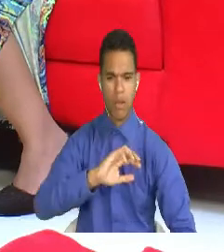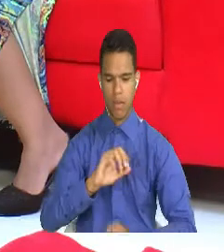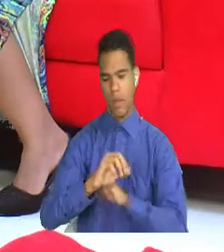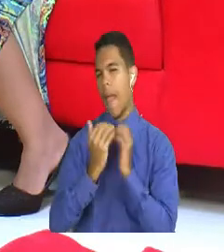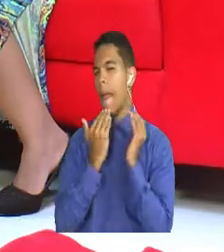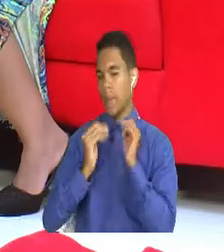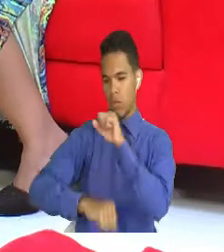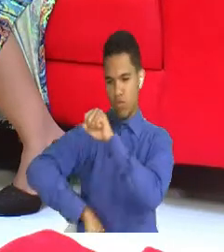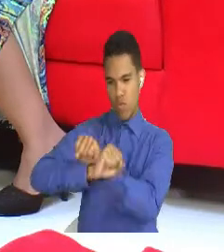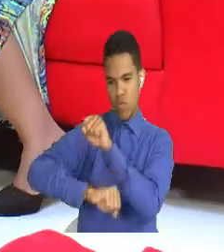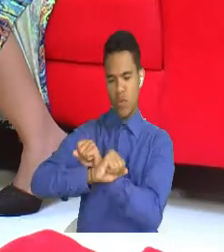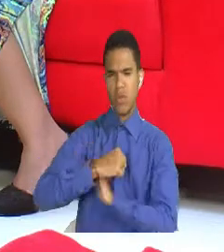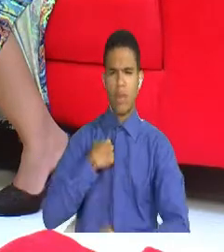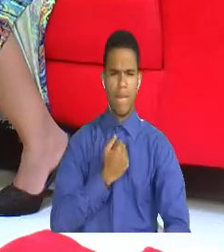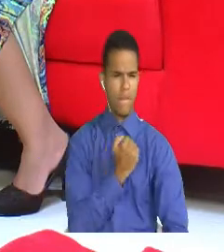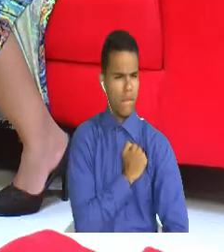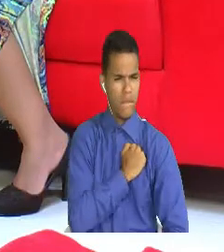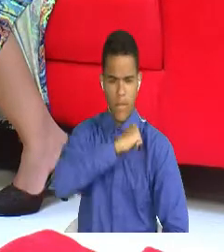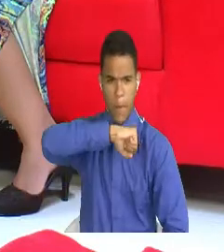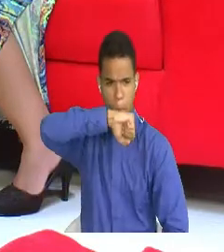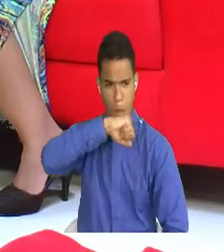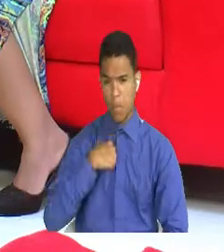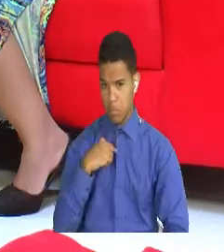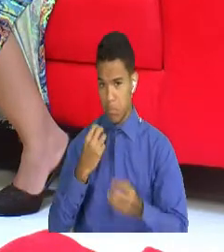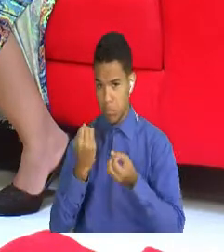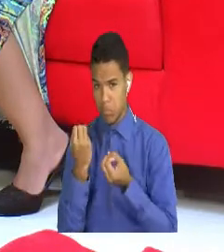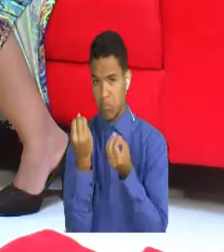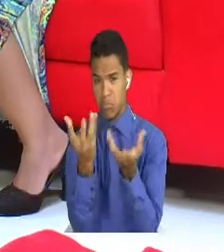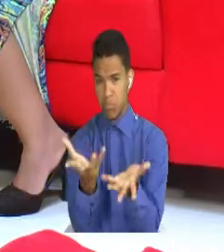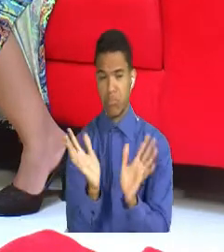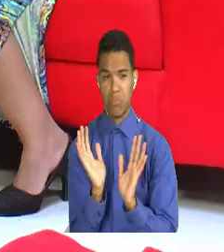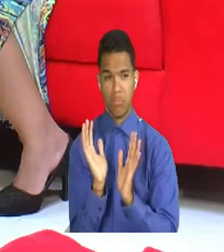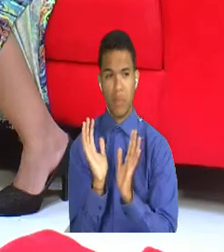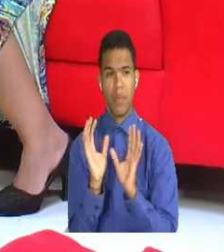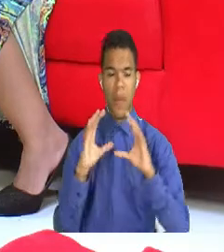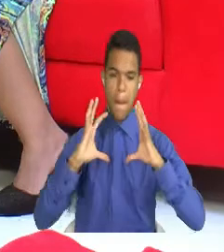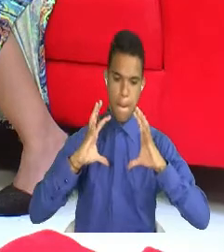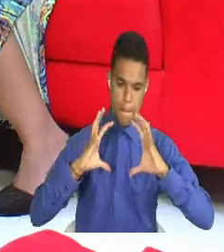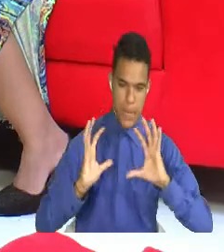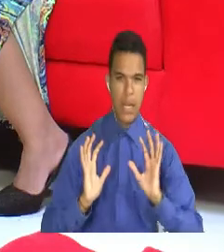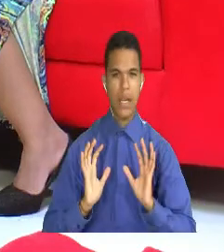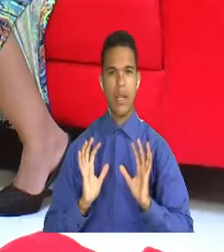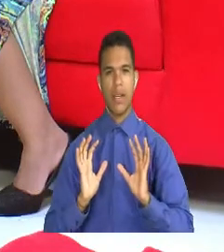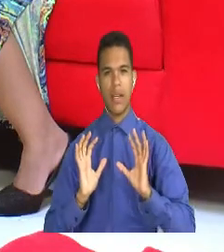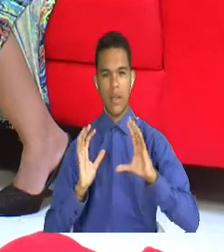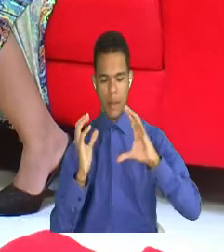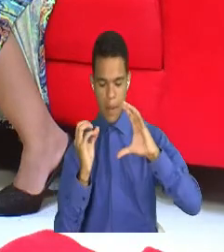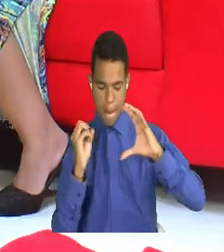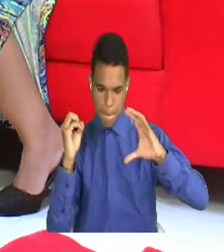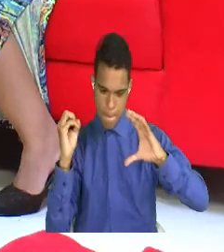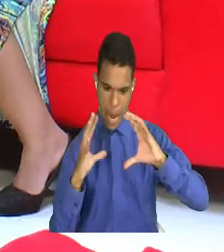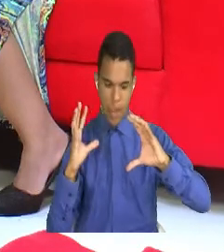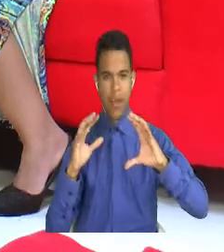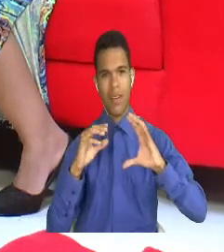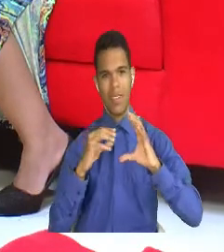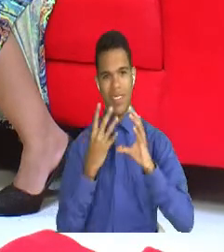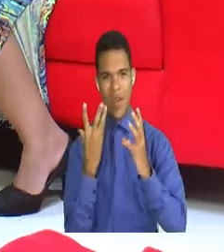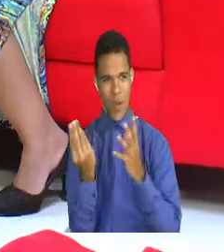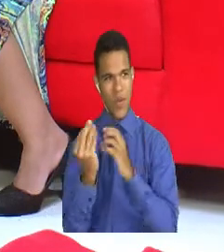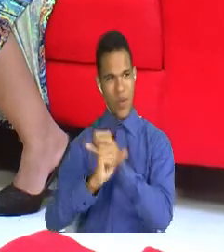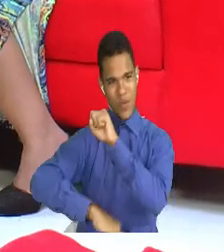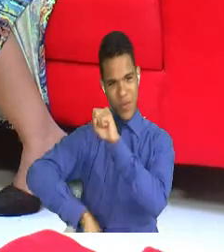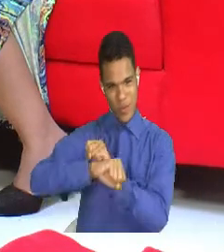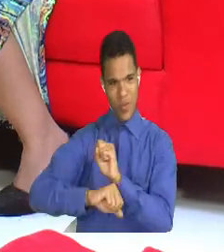Claro. Le podríamos hacer un balón con el equipo de fútbol que él desee, se